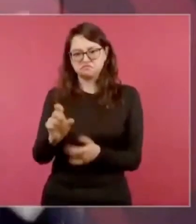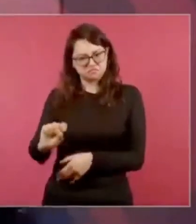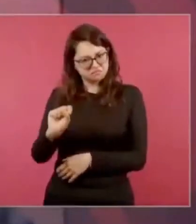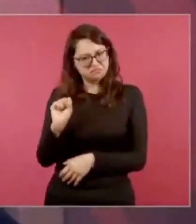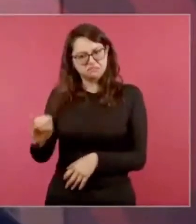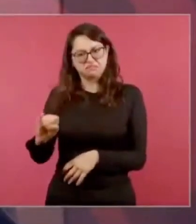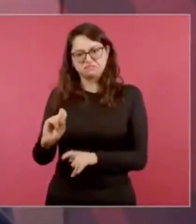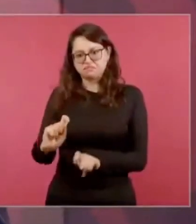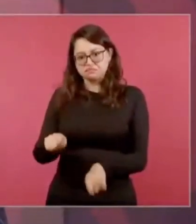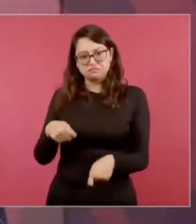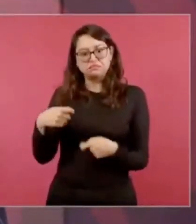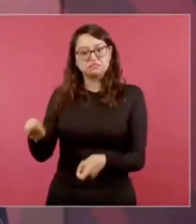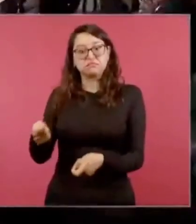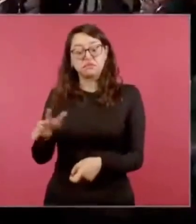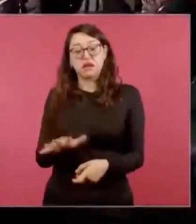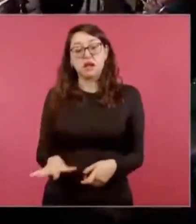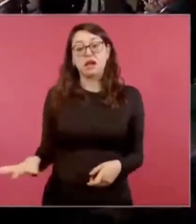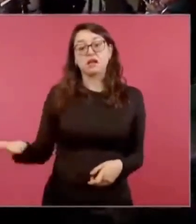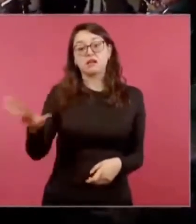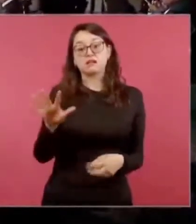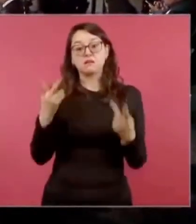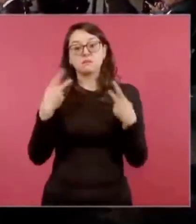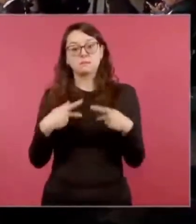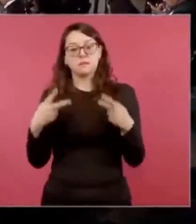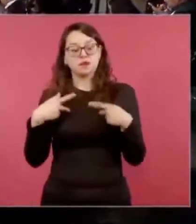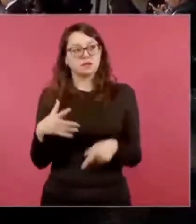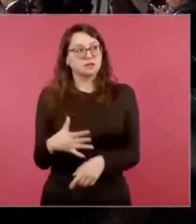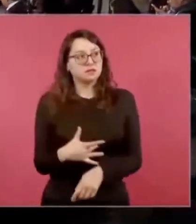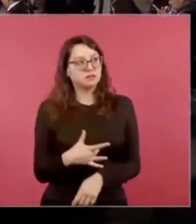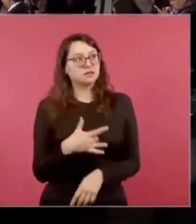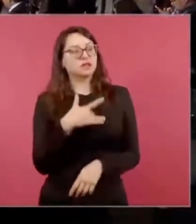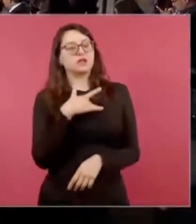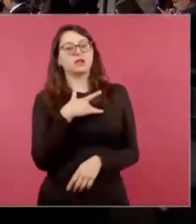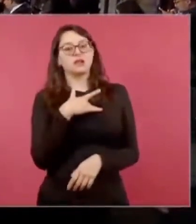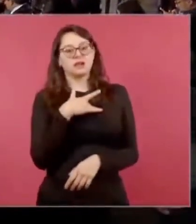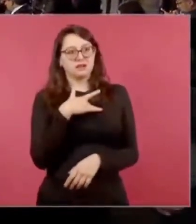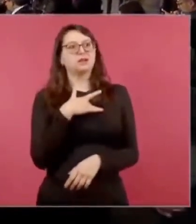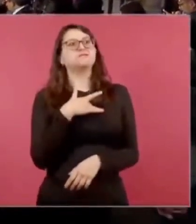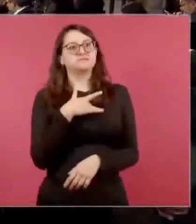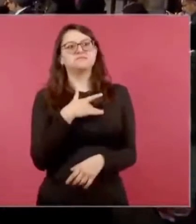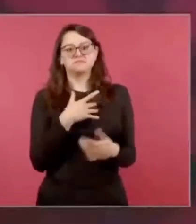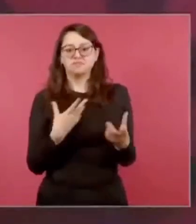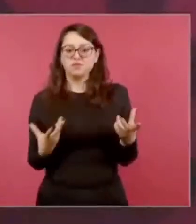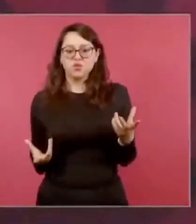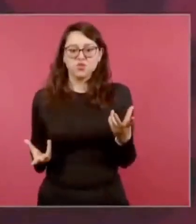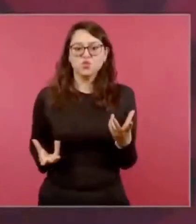Y esto ayuda mucho para que